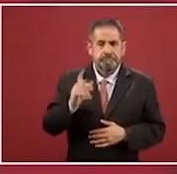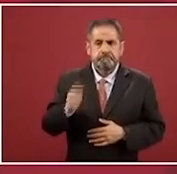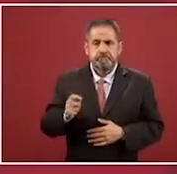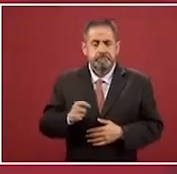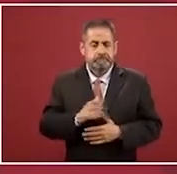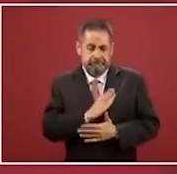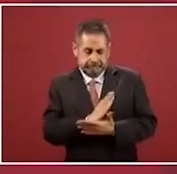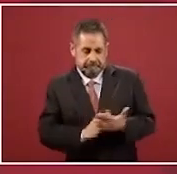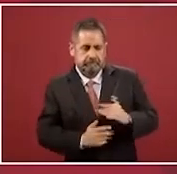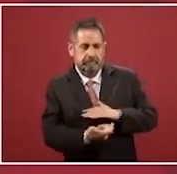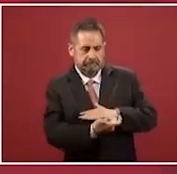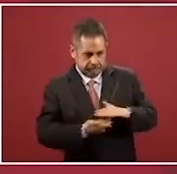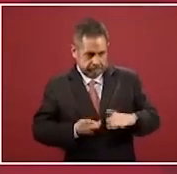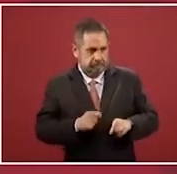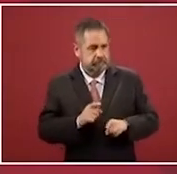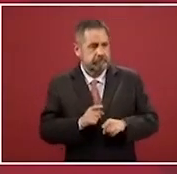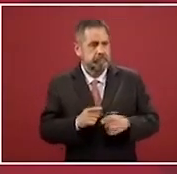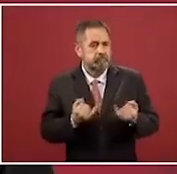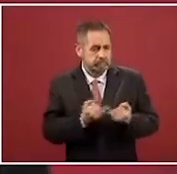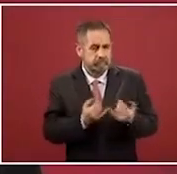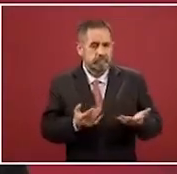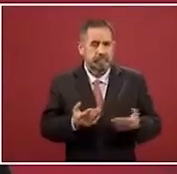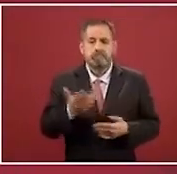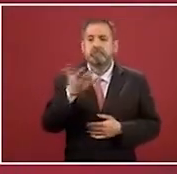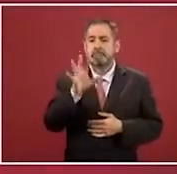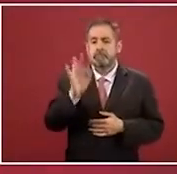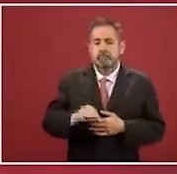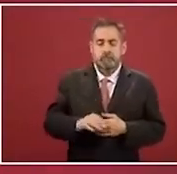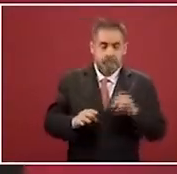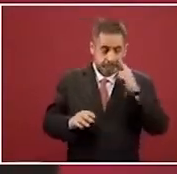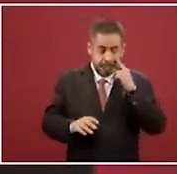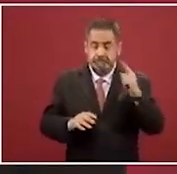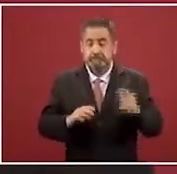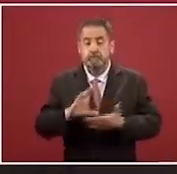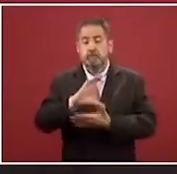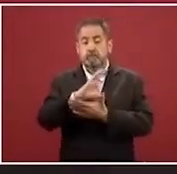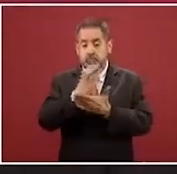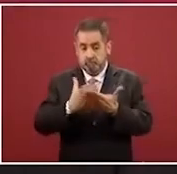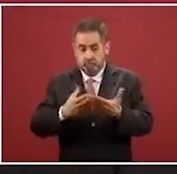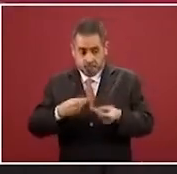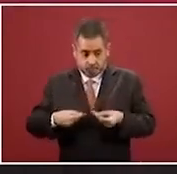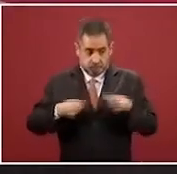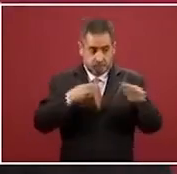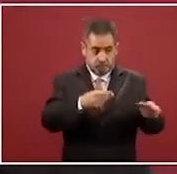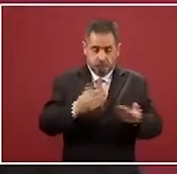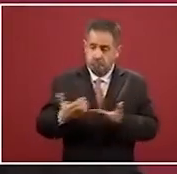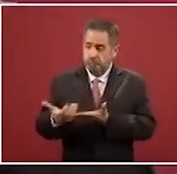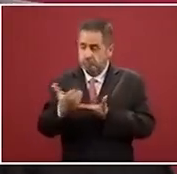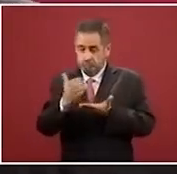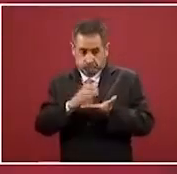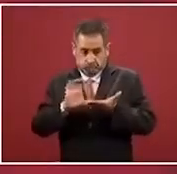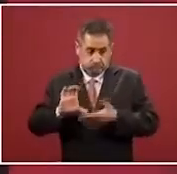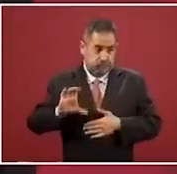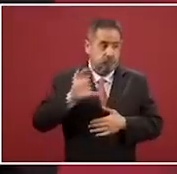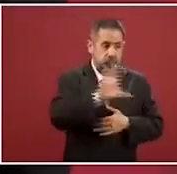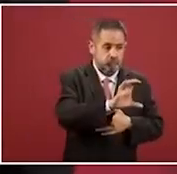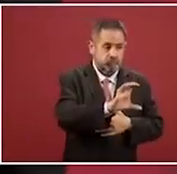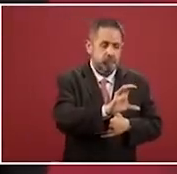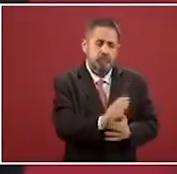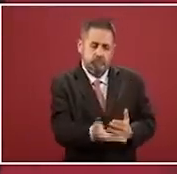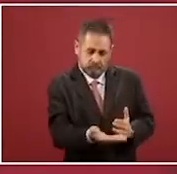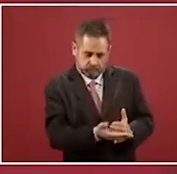el moche, el 10%. Te doy este contrato, pero